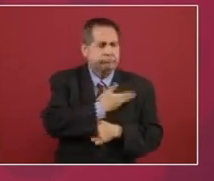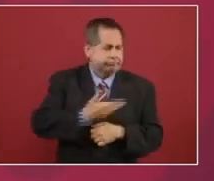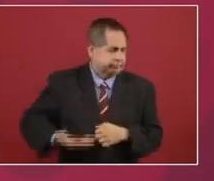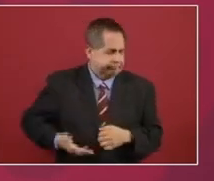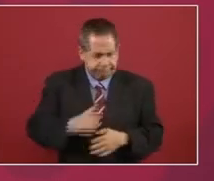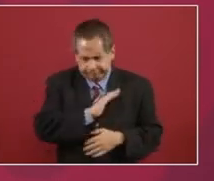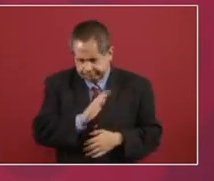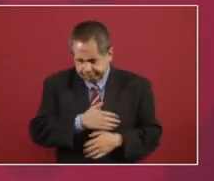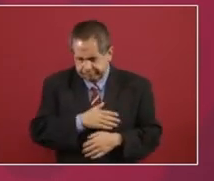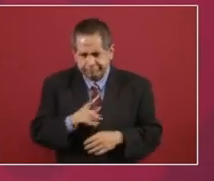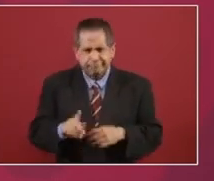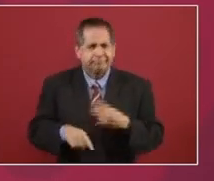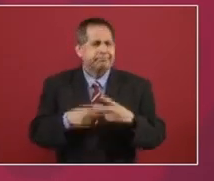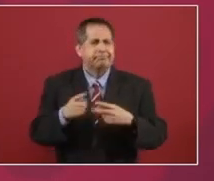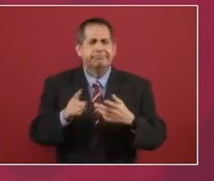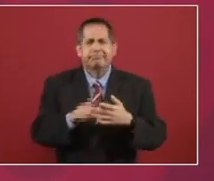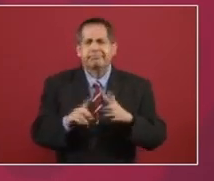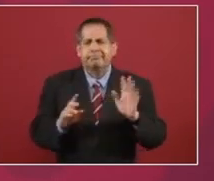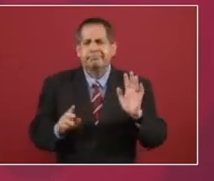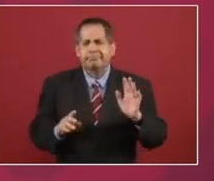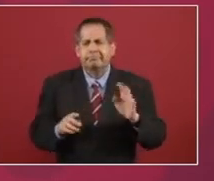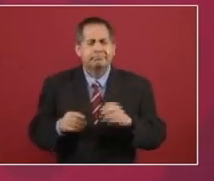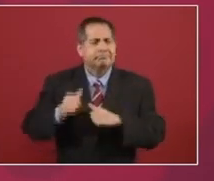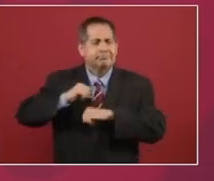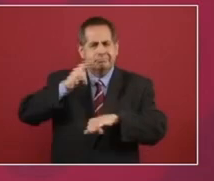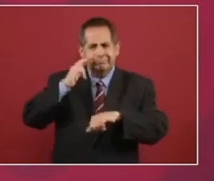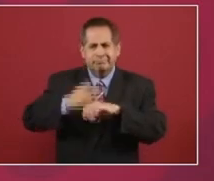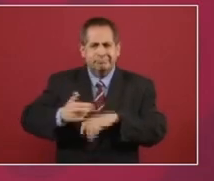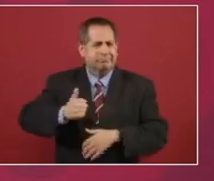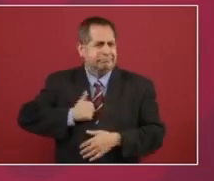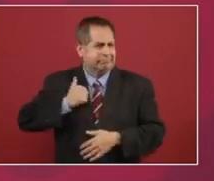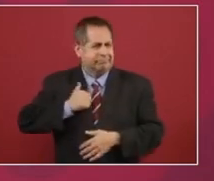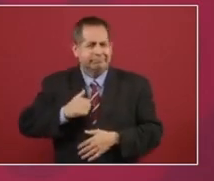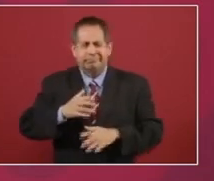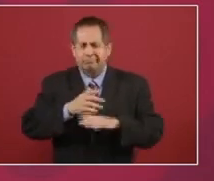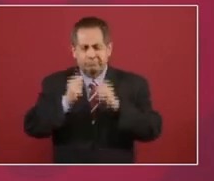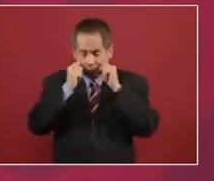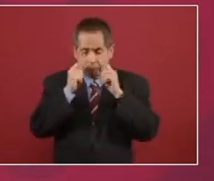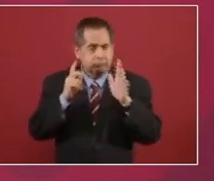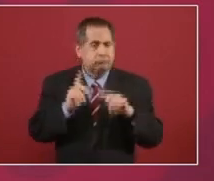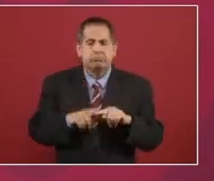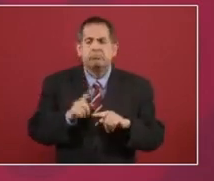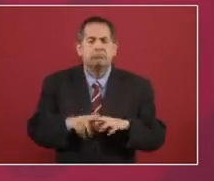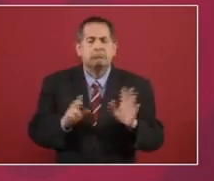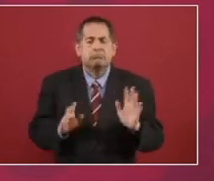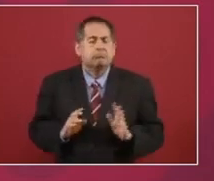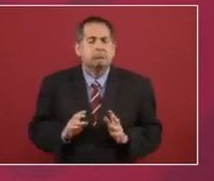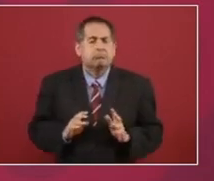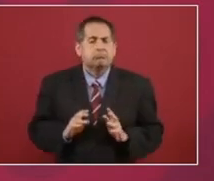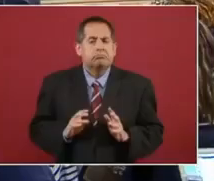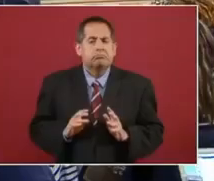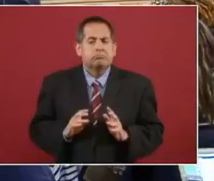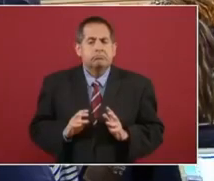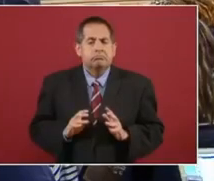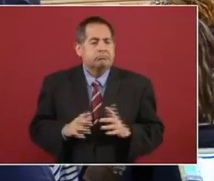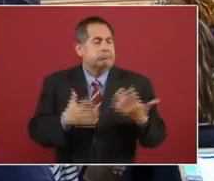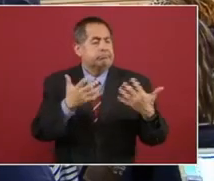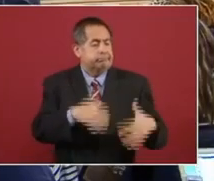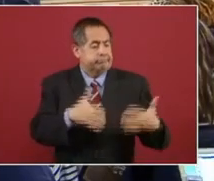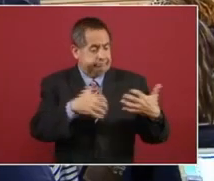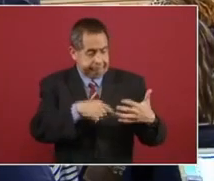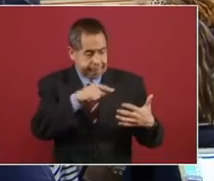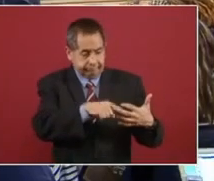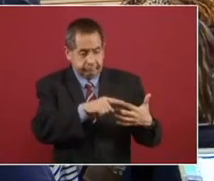de España, con el primer ministro de Canadá, con la